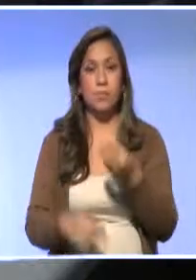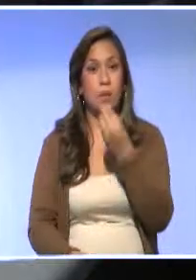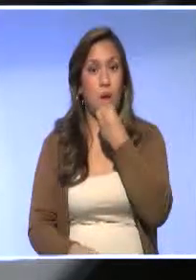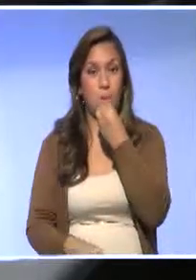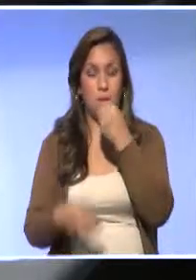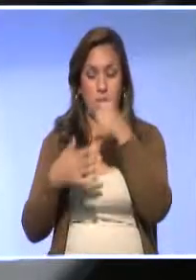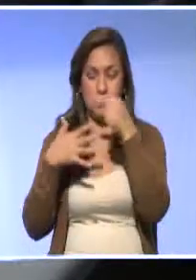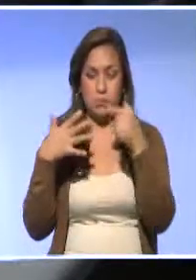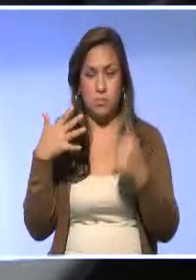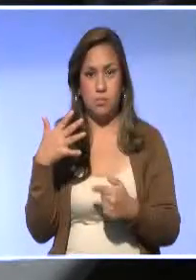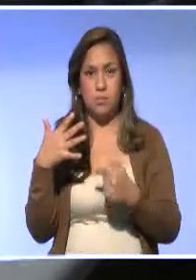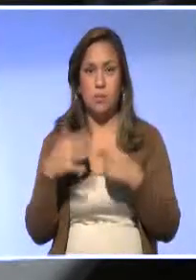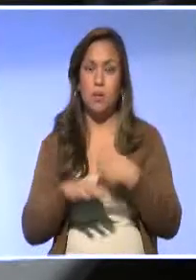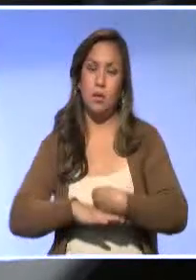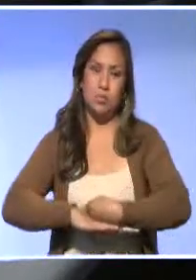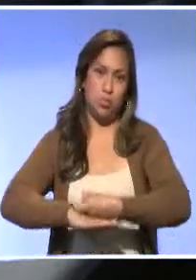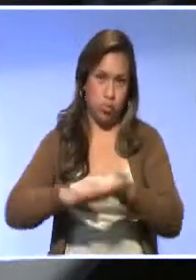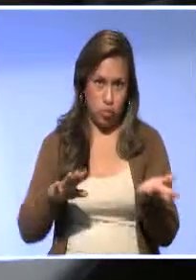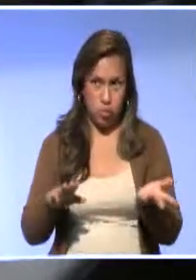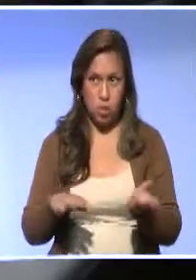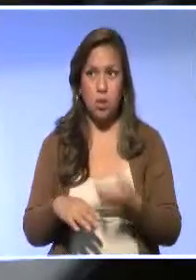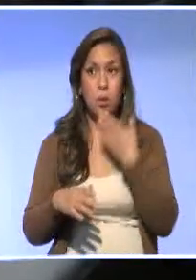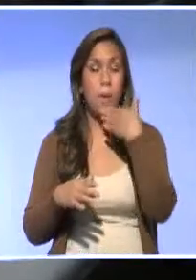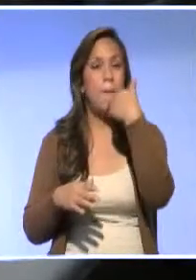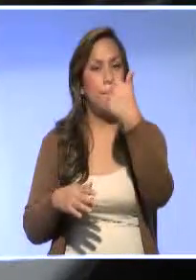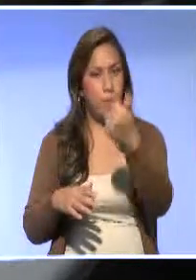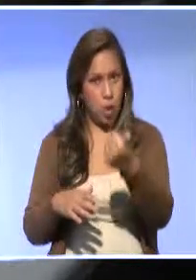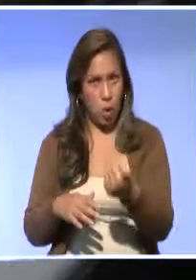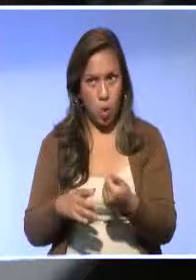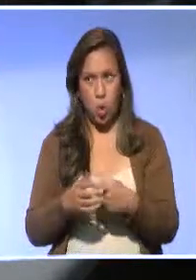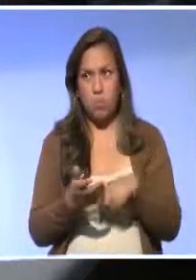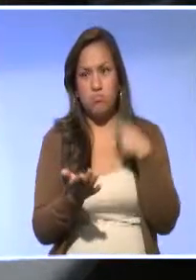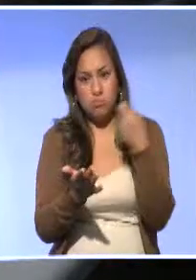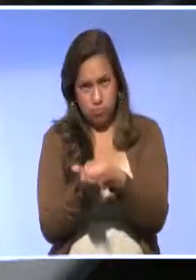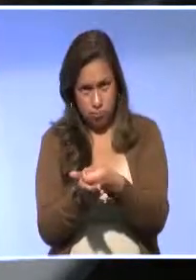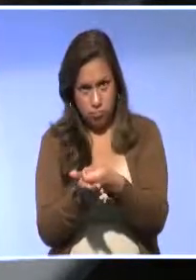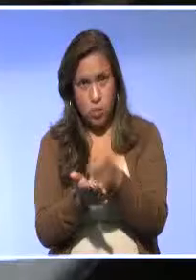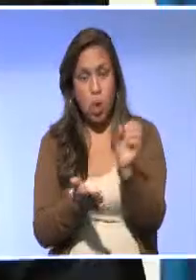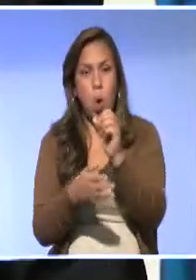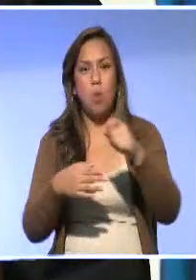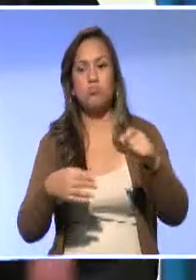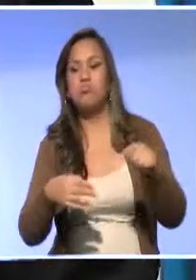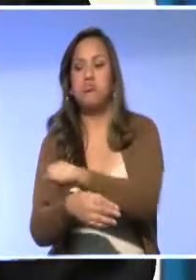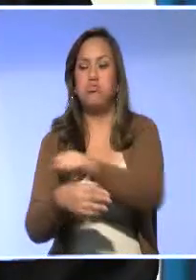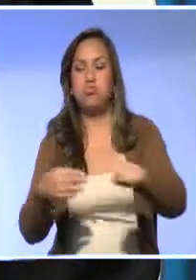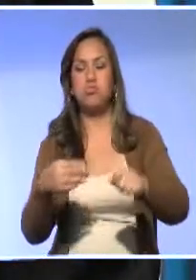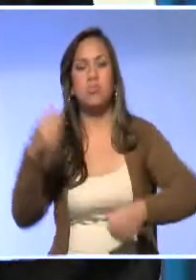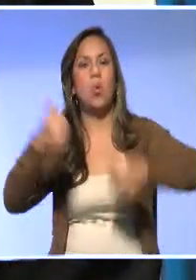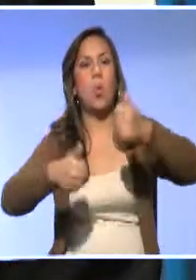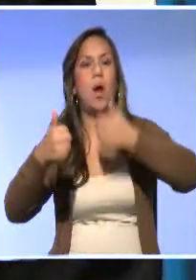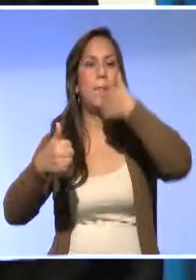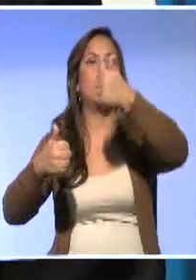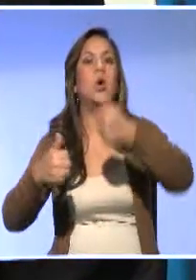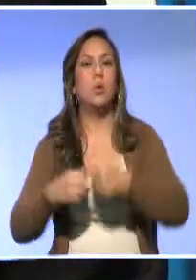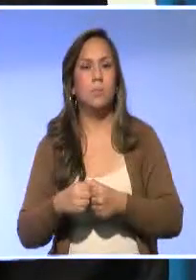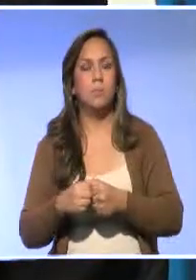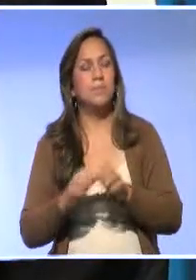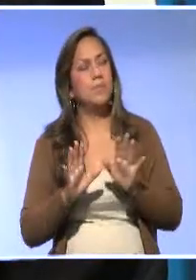recomendable cancelar los en efectivo o con tarjeta de crédito a ver lo que dice normalmente